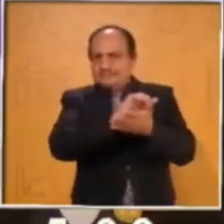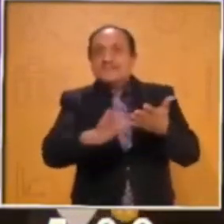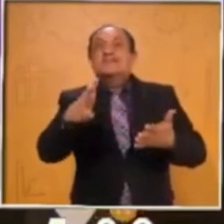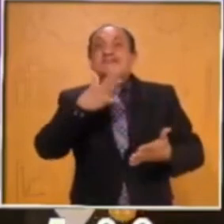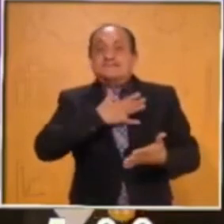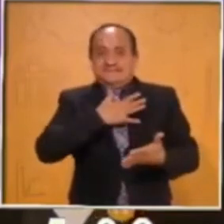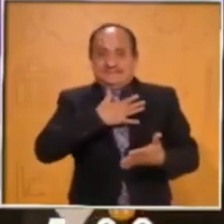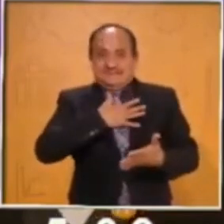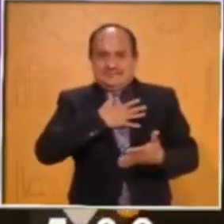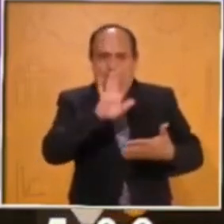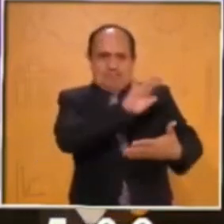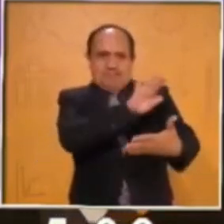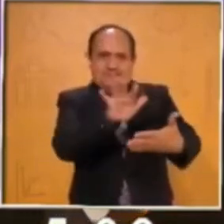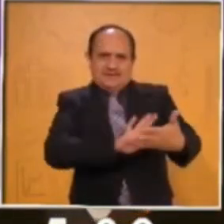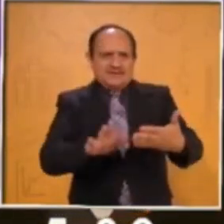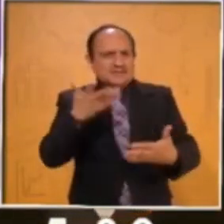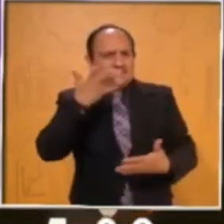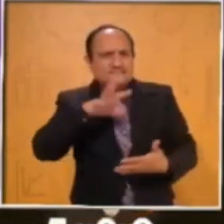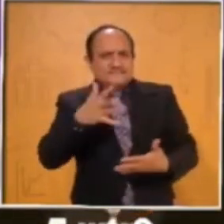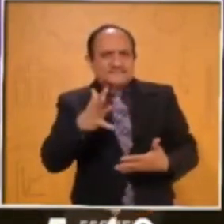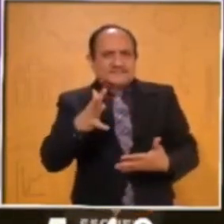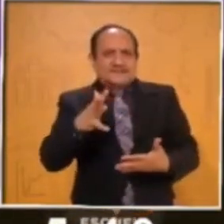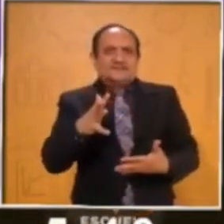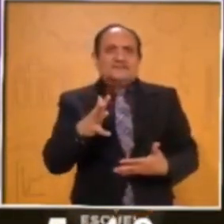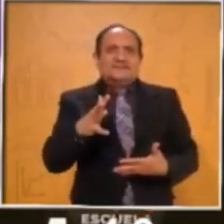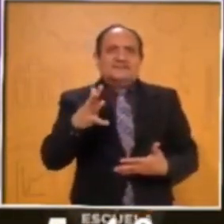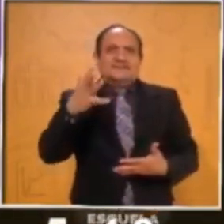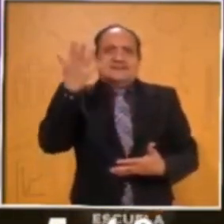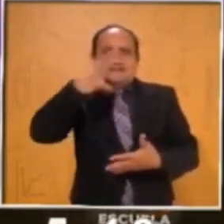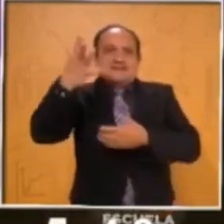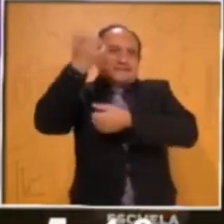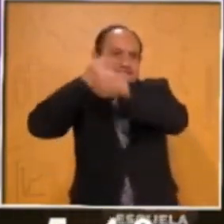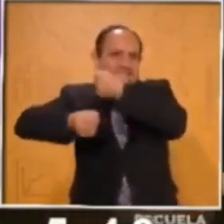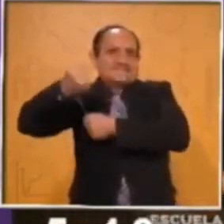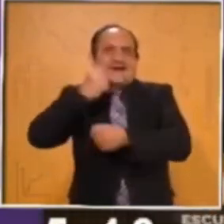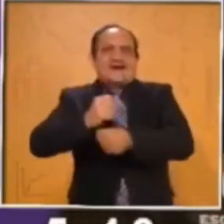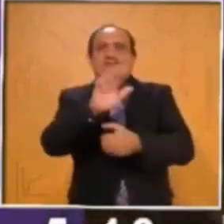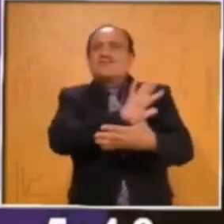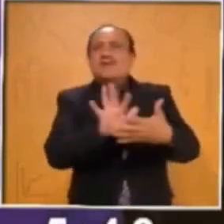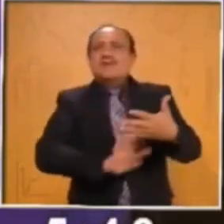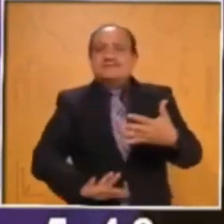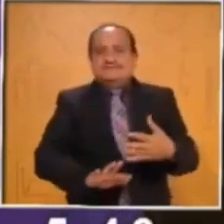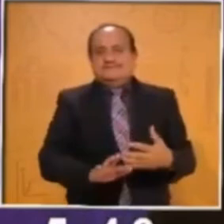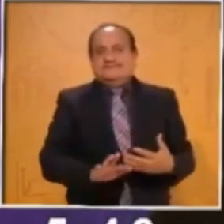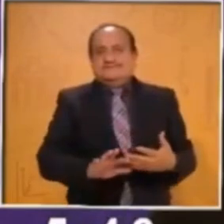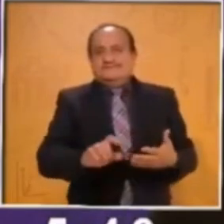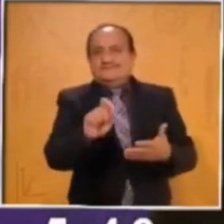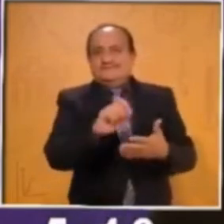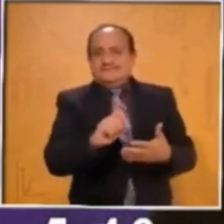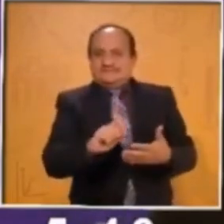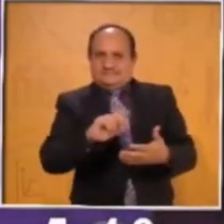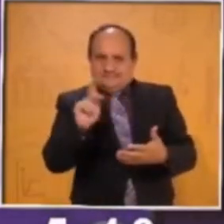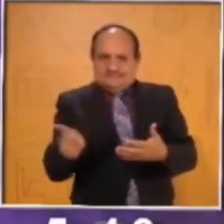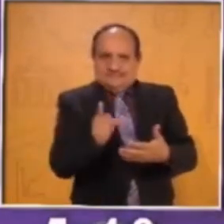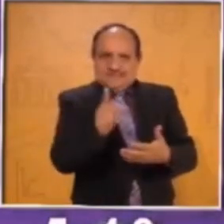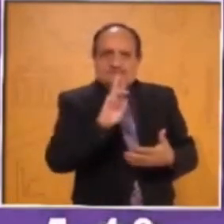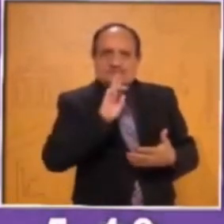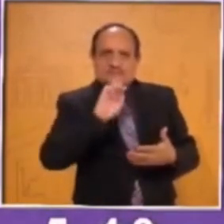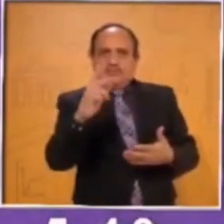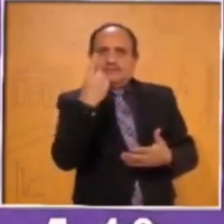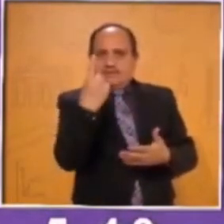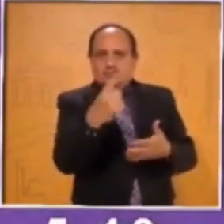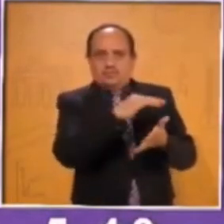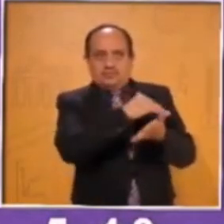yo leí aproximadamente hace 10 años. ¿Sí? Contestando la primera pregunta.